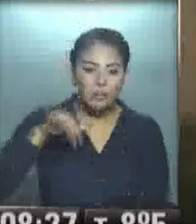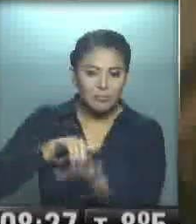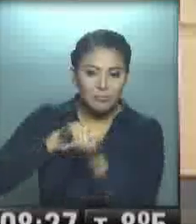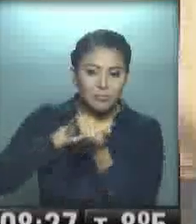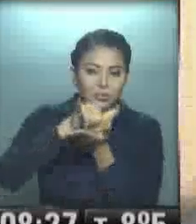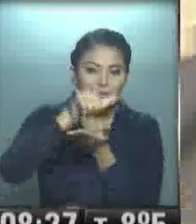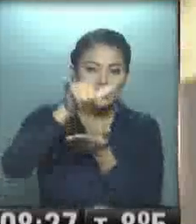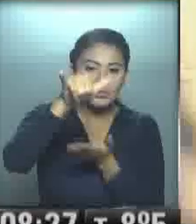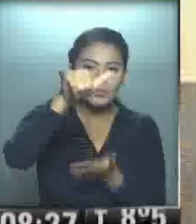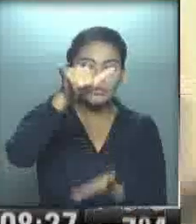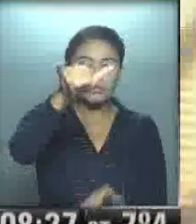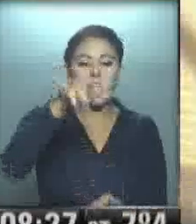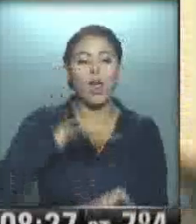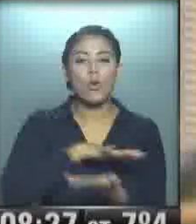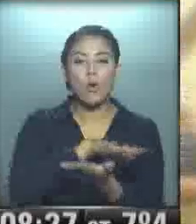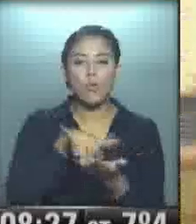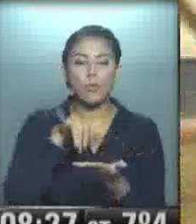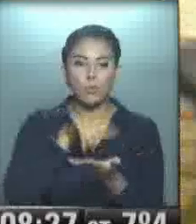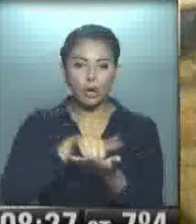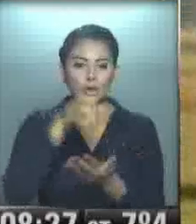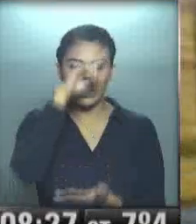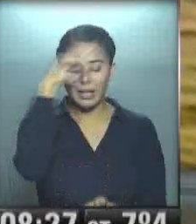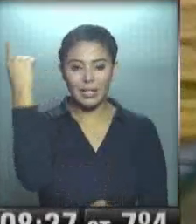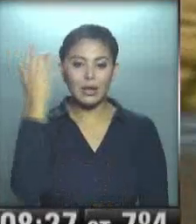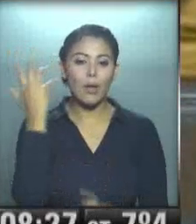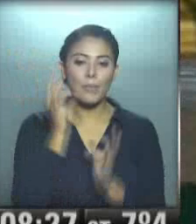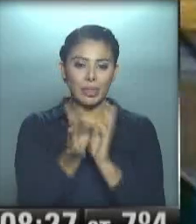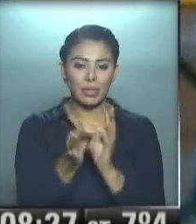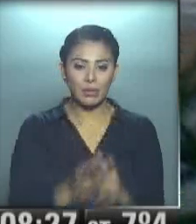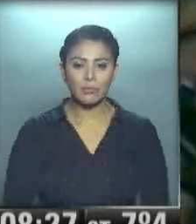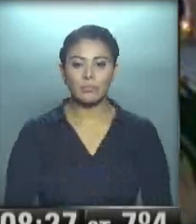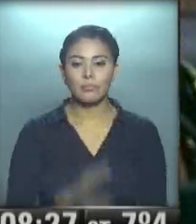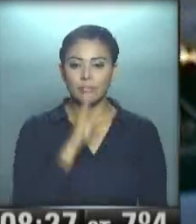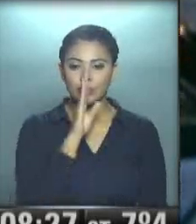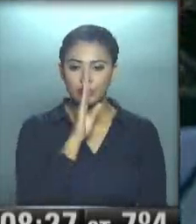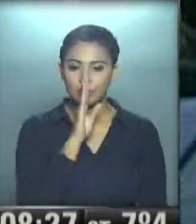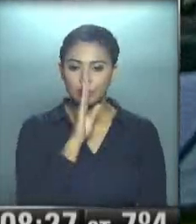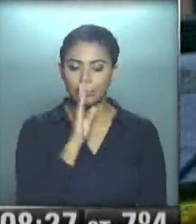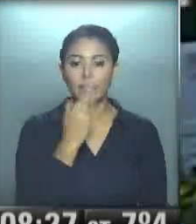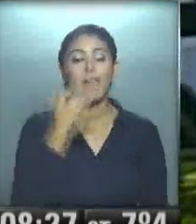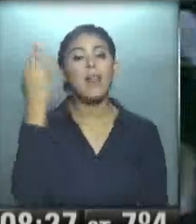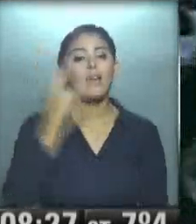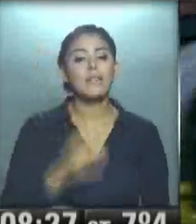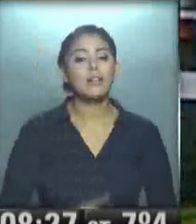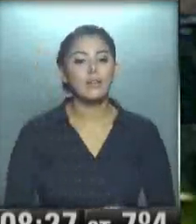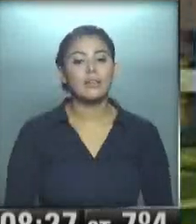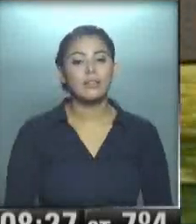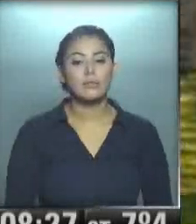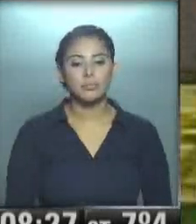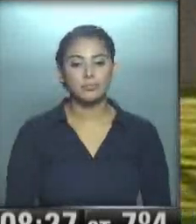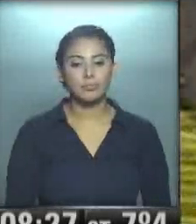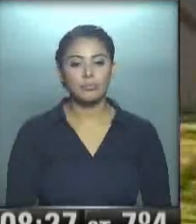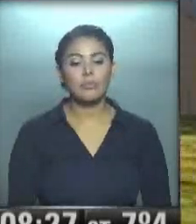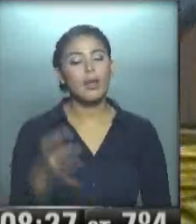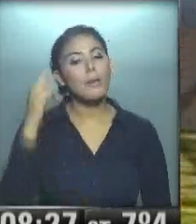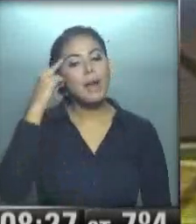las pistas del Aeropuerto Internacional de San Fernando Lo cierto es que